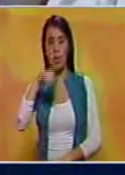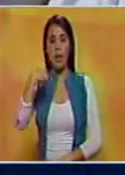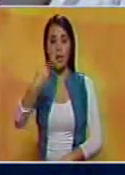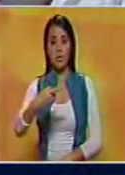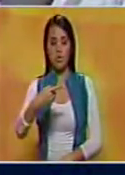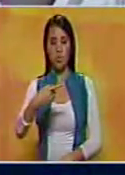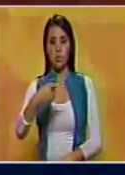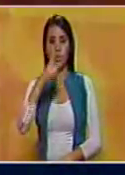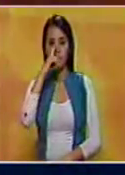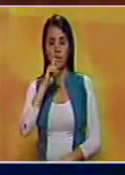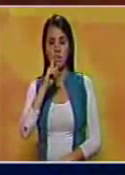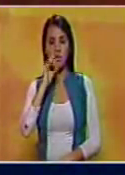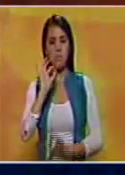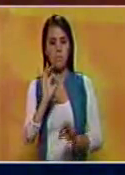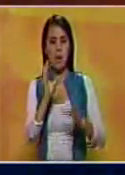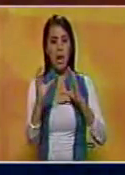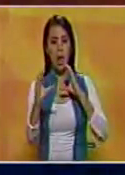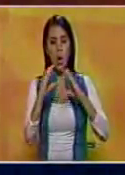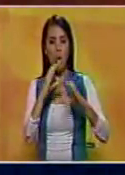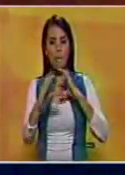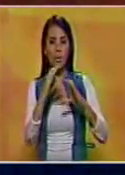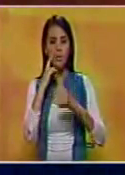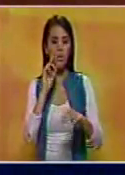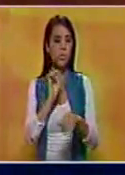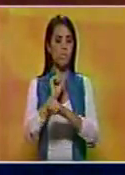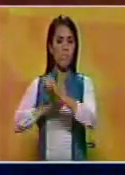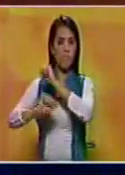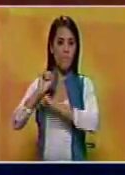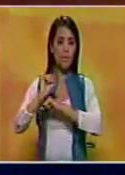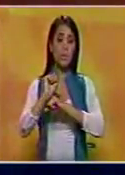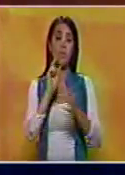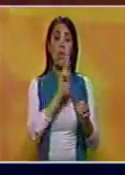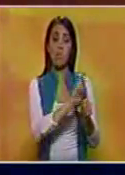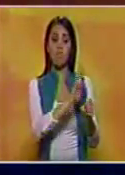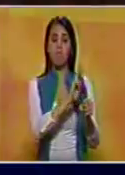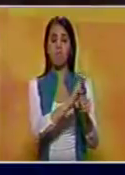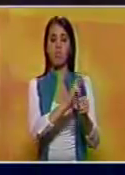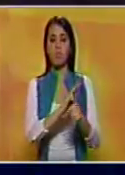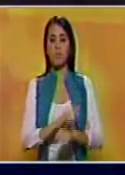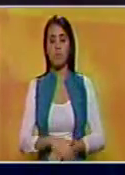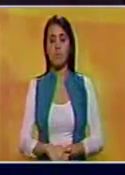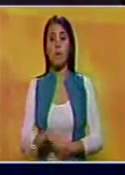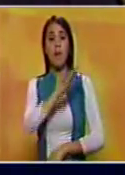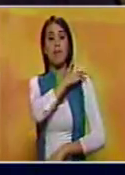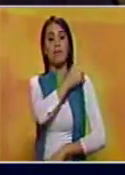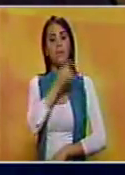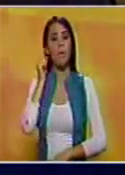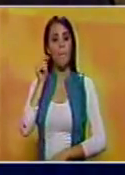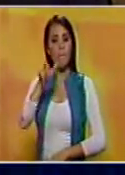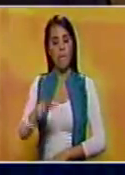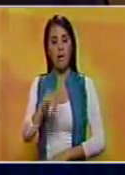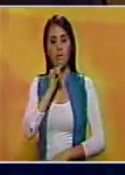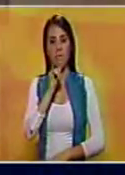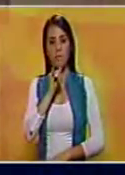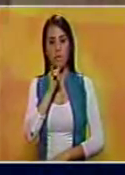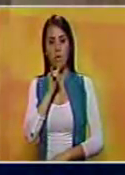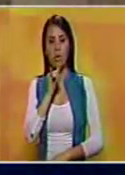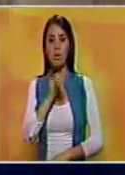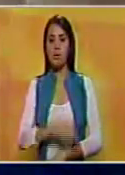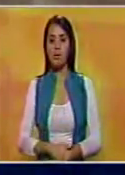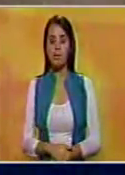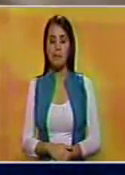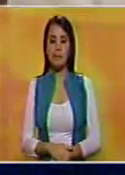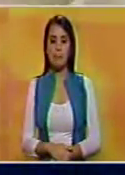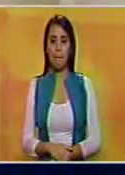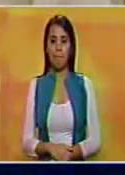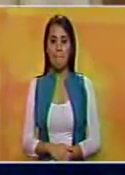viene en el Vaticano para hablar de la prevención de los abusos a menores. Así lo informó la vicedirectora de la oficina de prensa de la Santa Sede, precisamente cuando